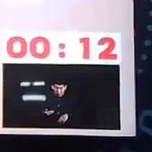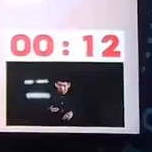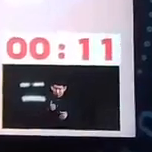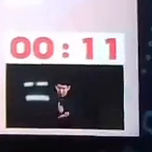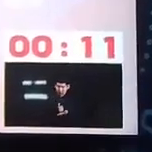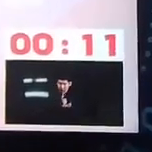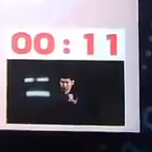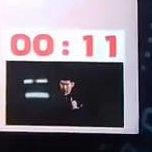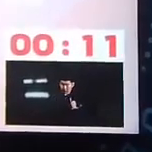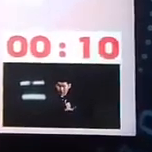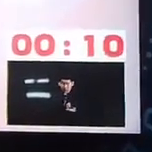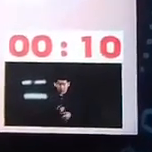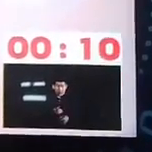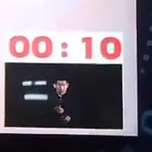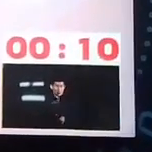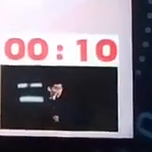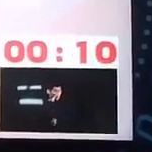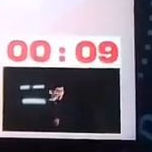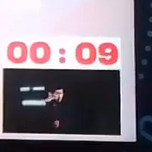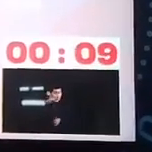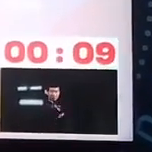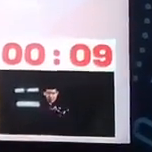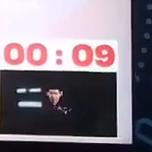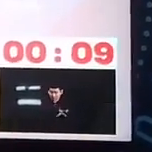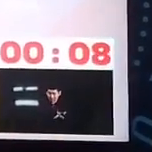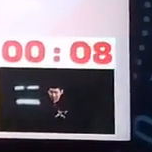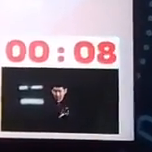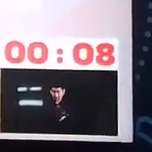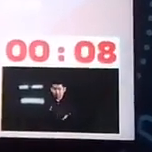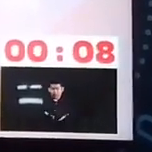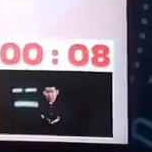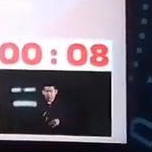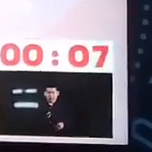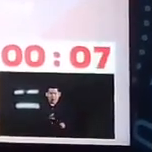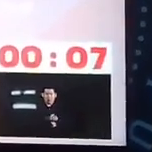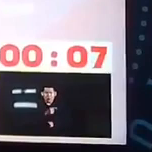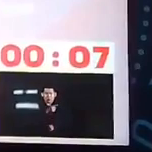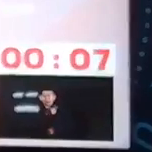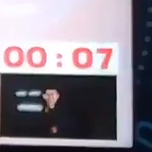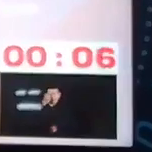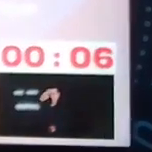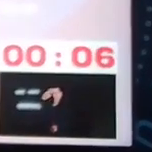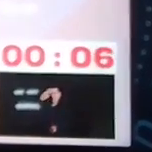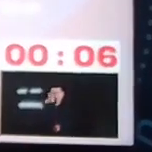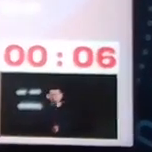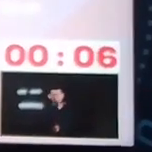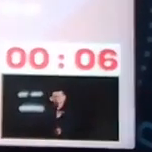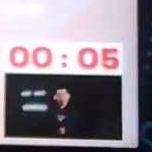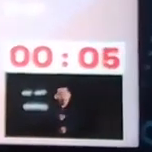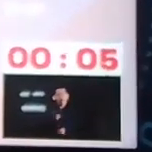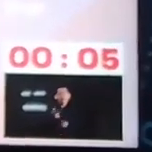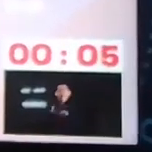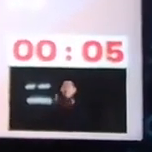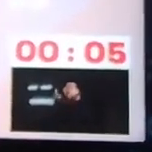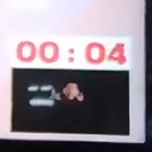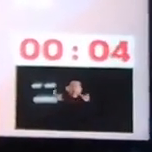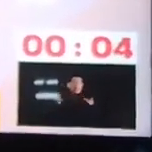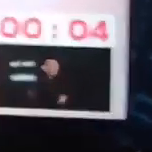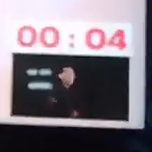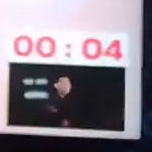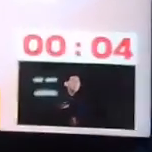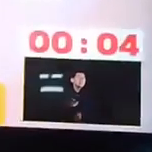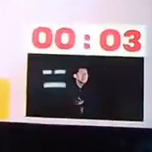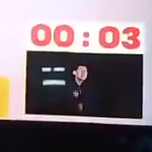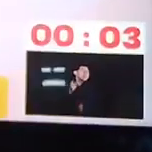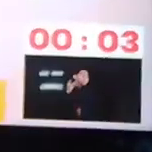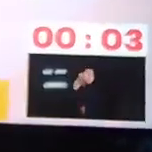¿No será que Miguel Barbosa te apoyó? Y hoy, con el cinismo que te caracteriza, vienes a contar la historia de que eres el político